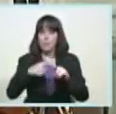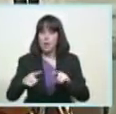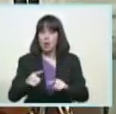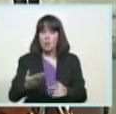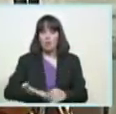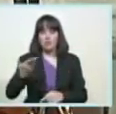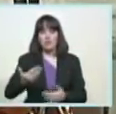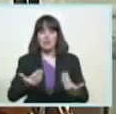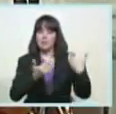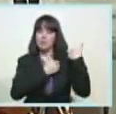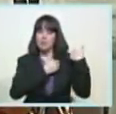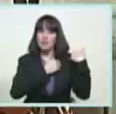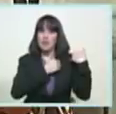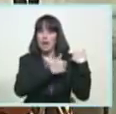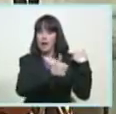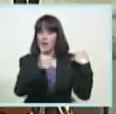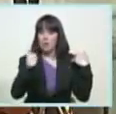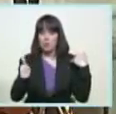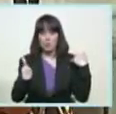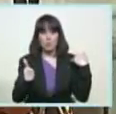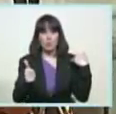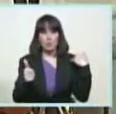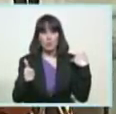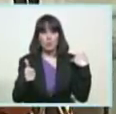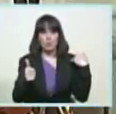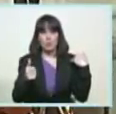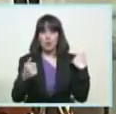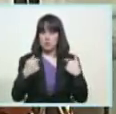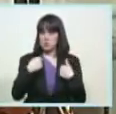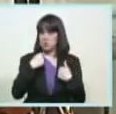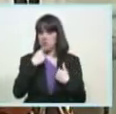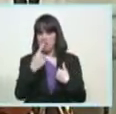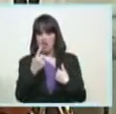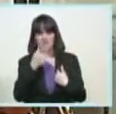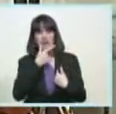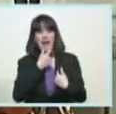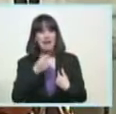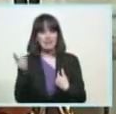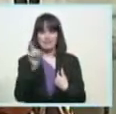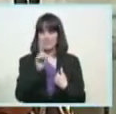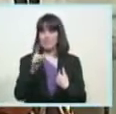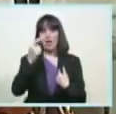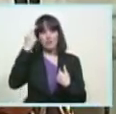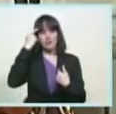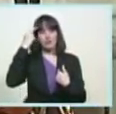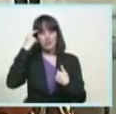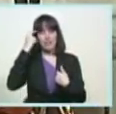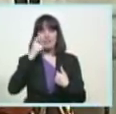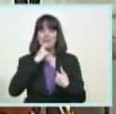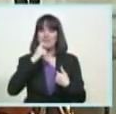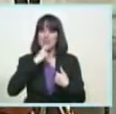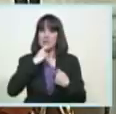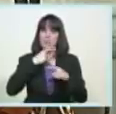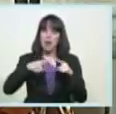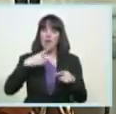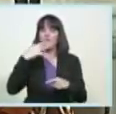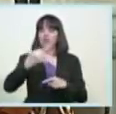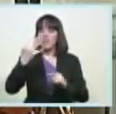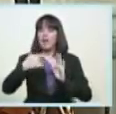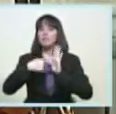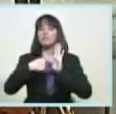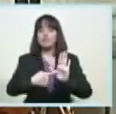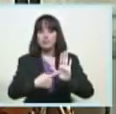misión nadie nunca he dicho que va a ser fácil yo siempre he ido con la verdad